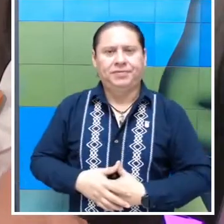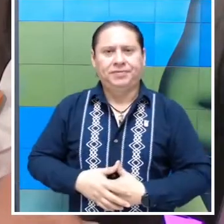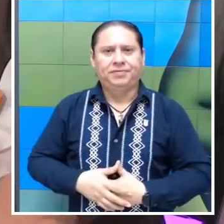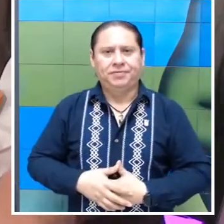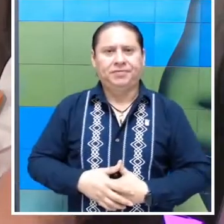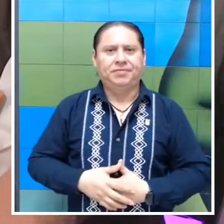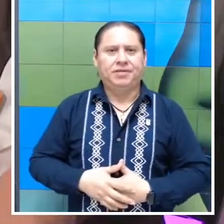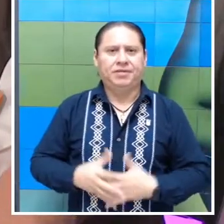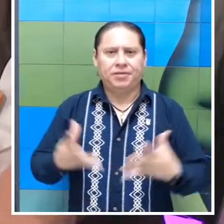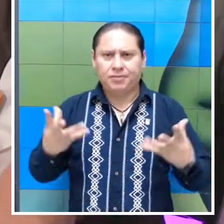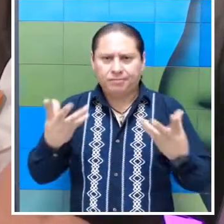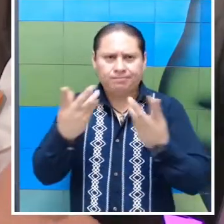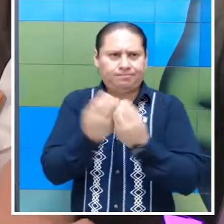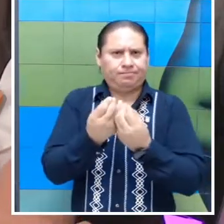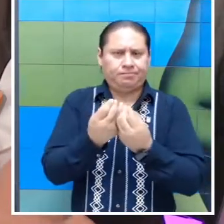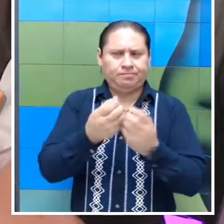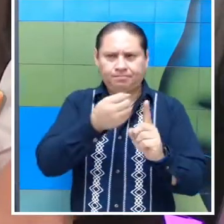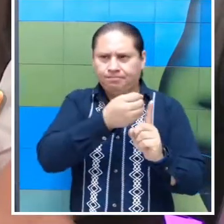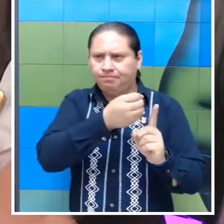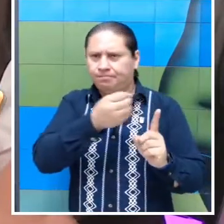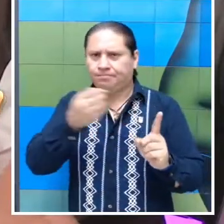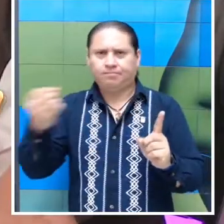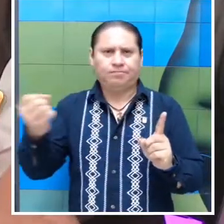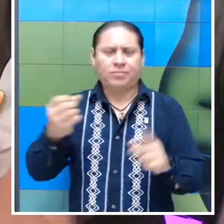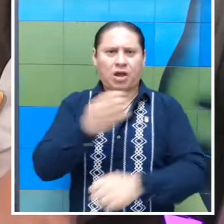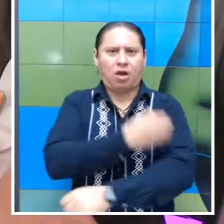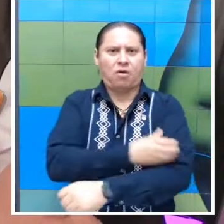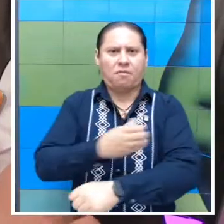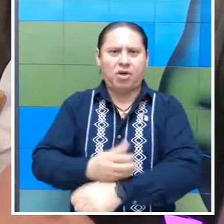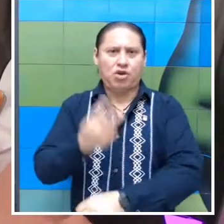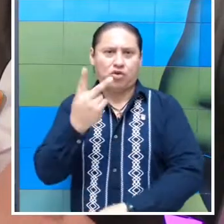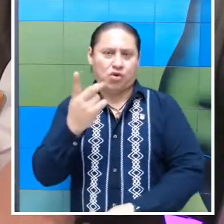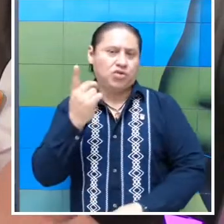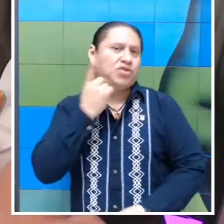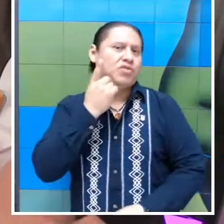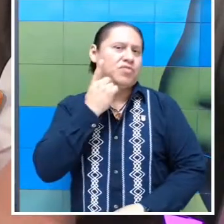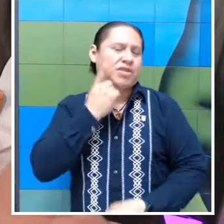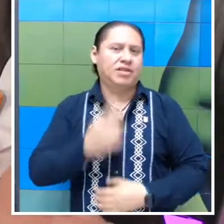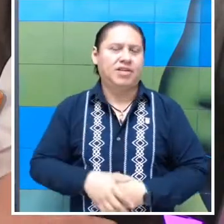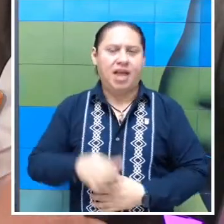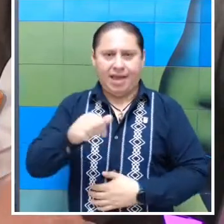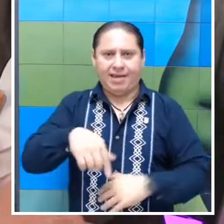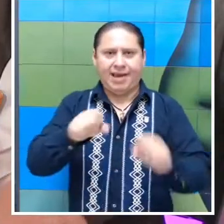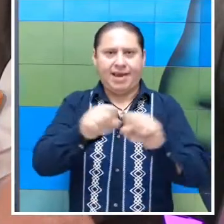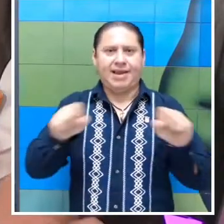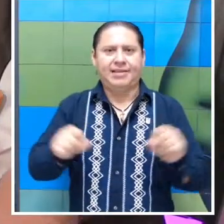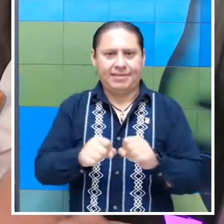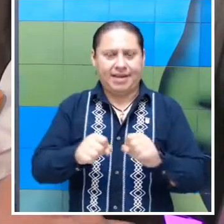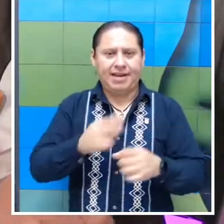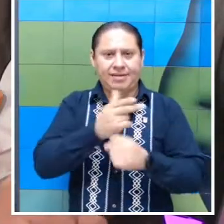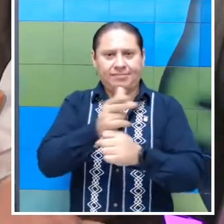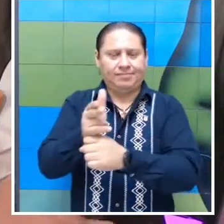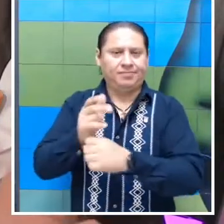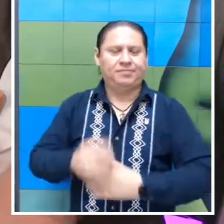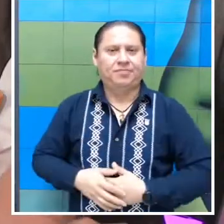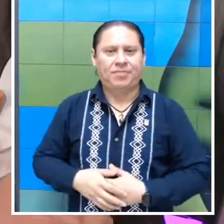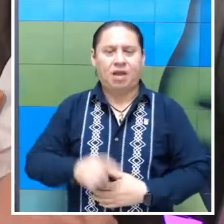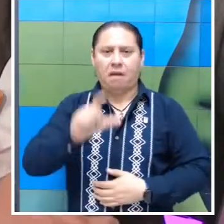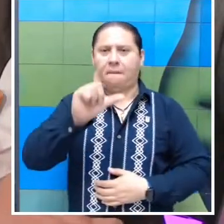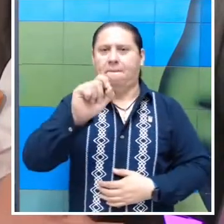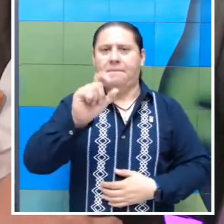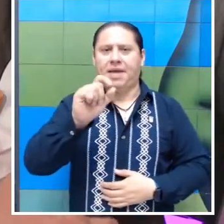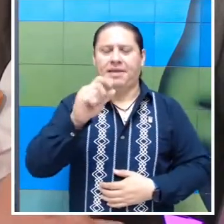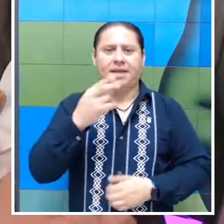nos organizamos todo el voluntariado, que hoy me acompañan dos diputados en esta sala de rueda de prensa. Somos